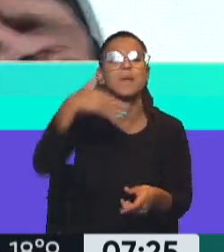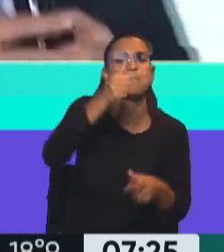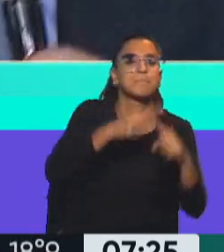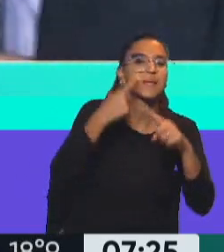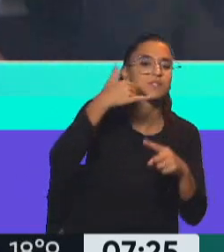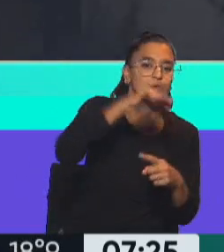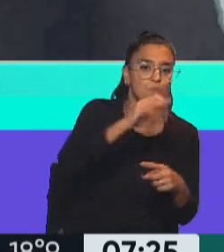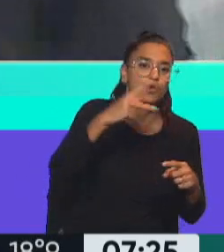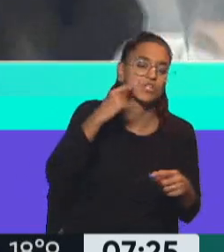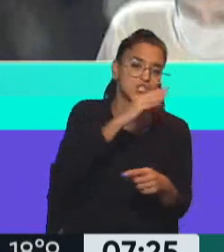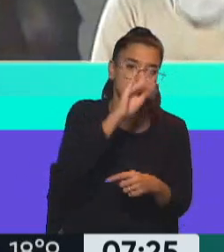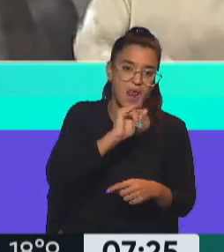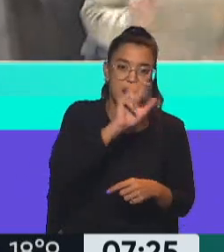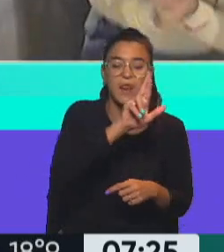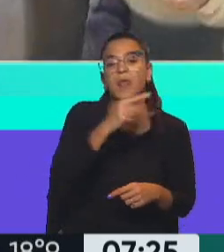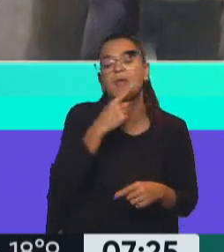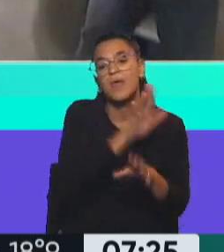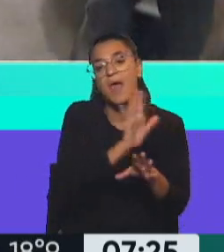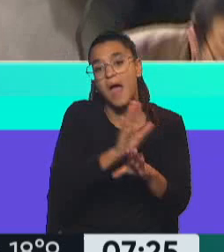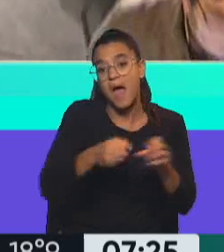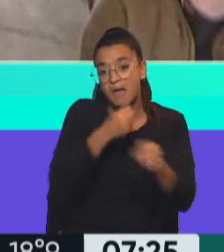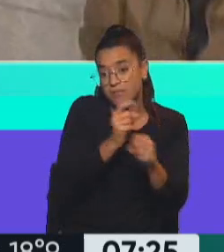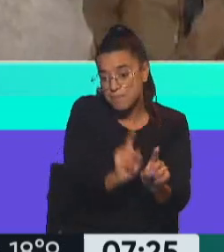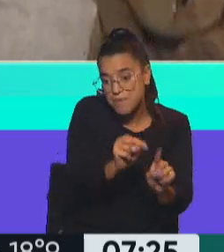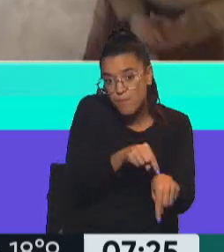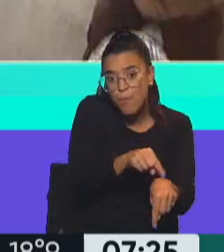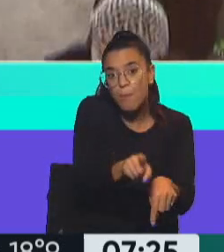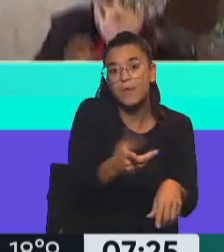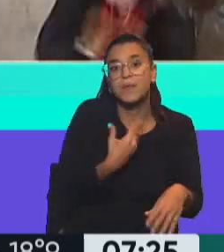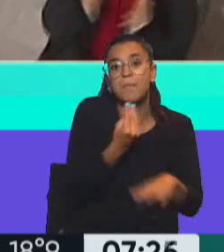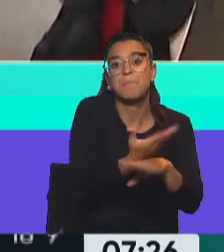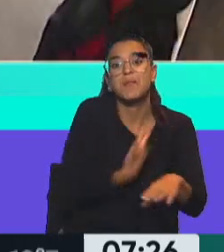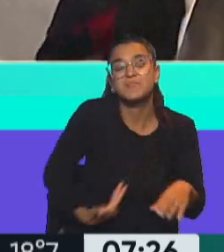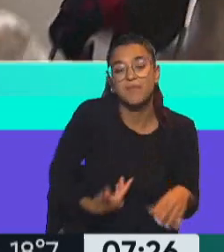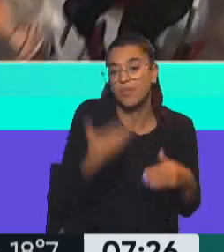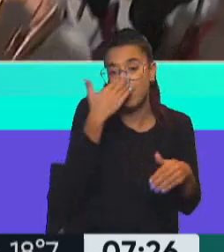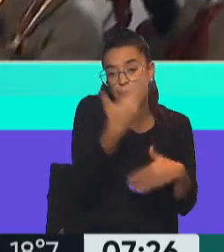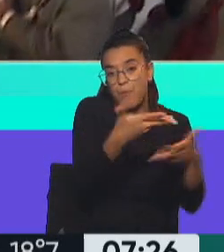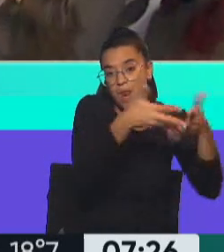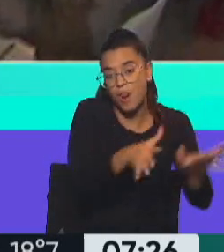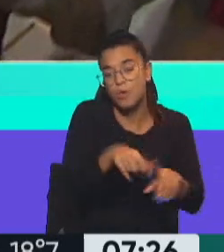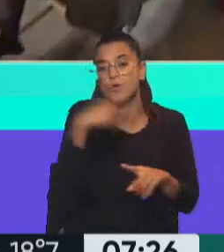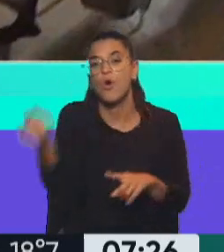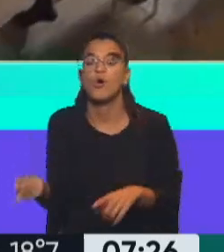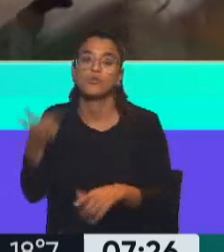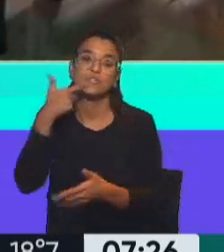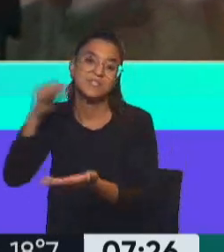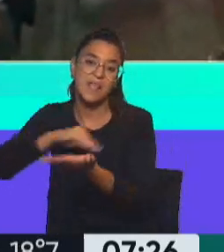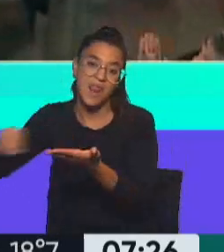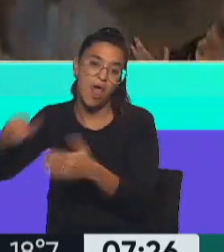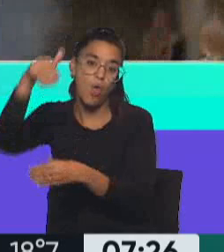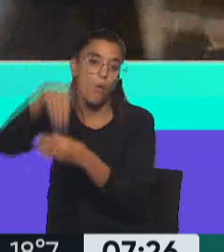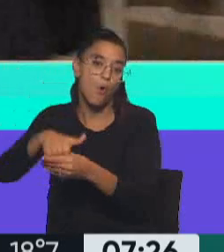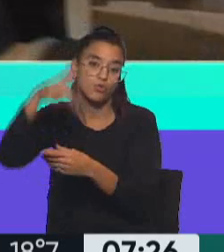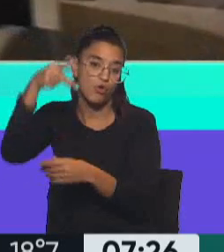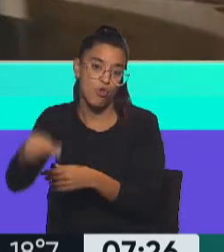Kirchner, hasta ese momento presidente del bloque del Frente de Todos, y luego lo que pasó en el Senado con el voto negativo de